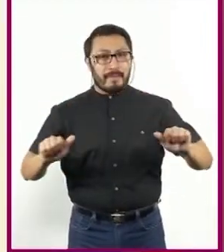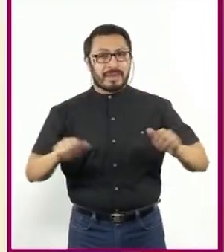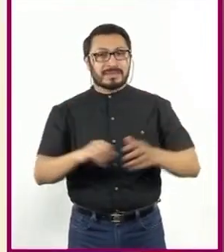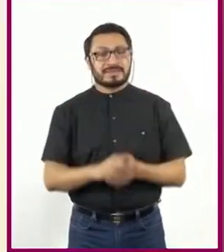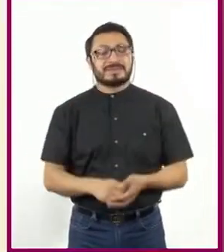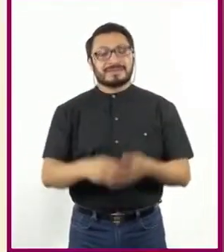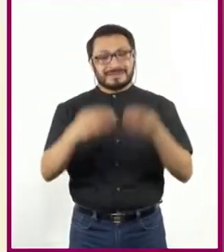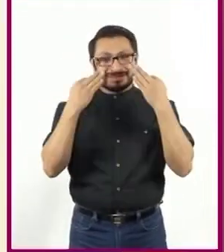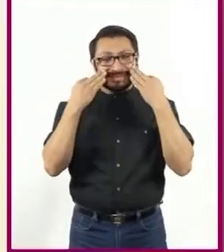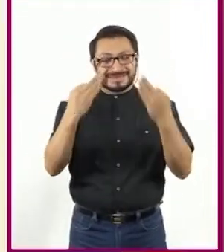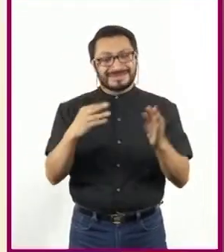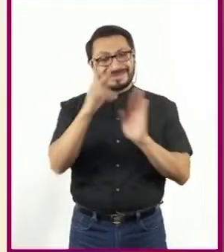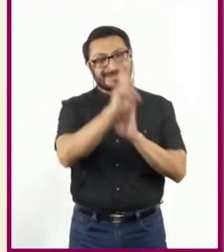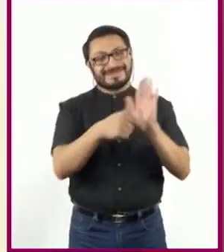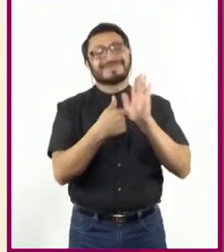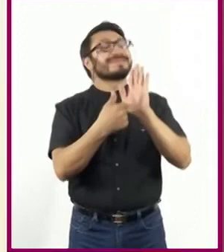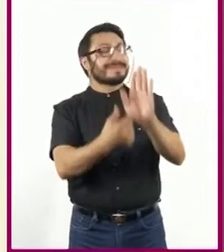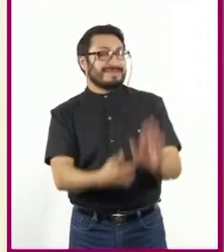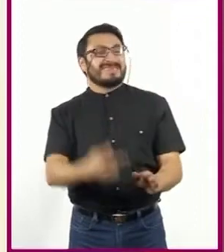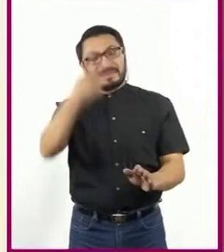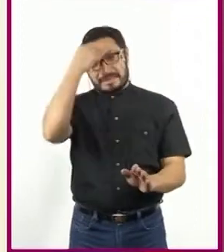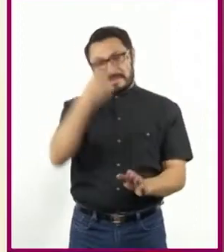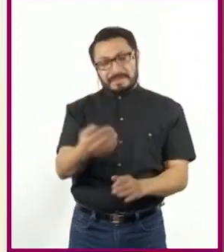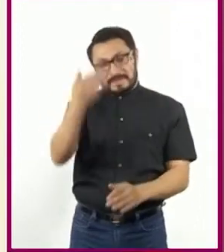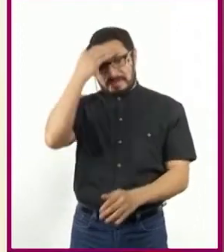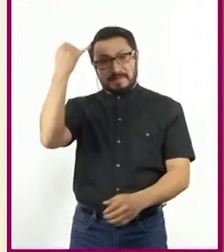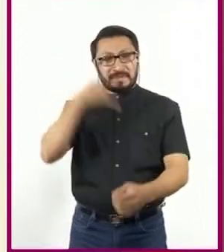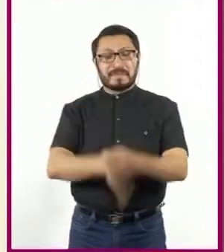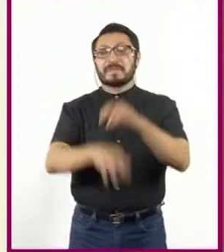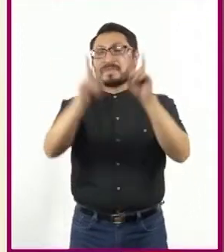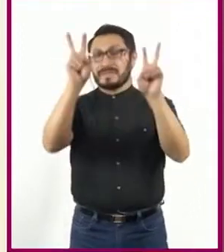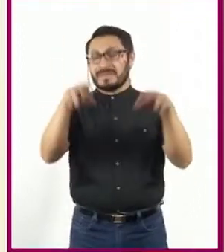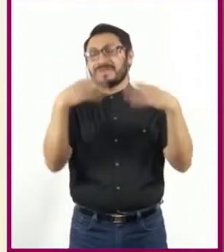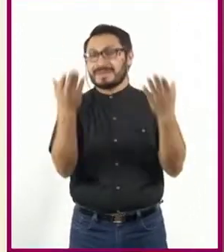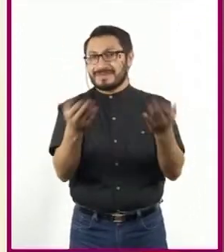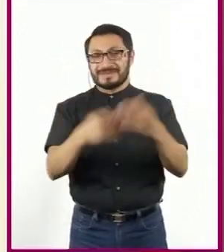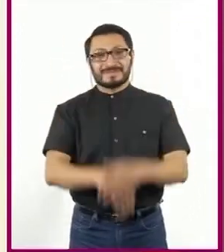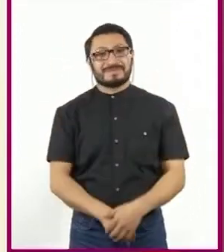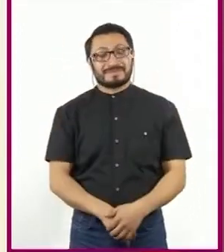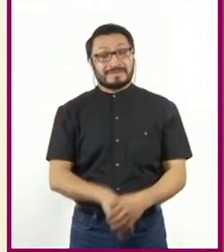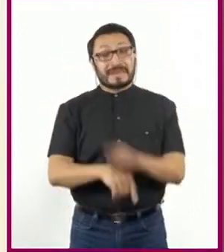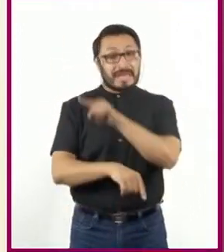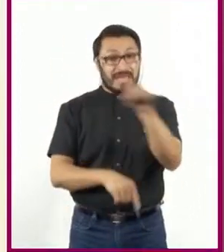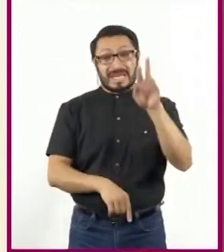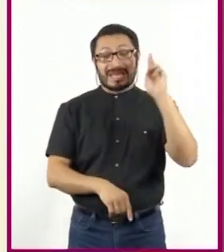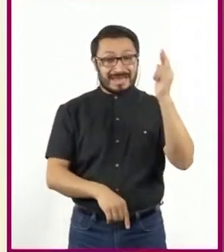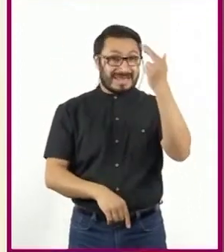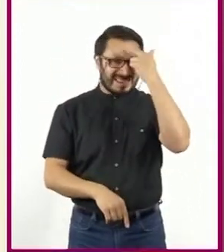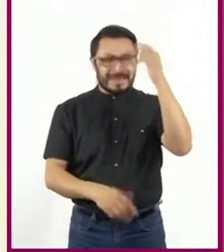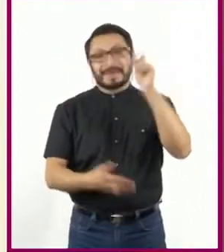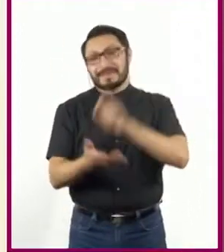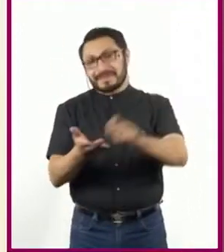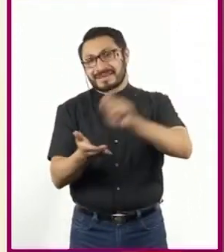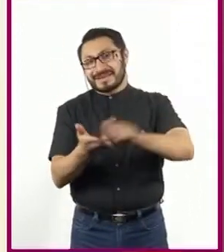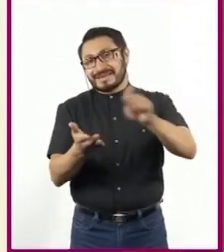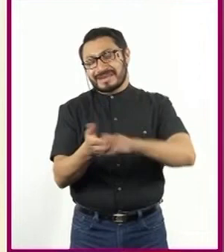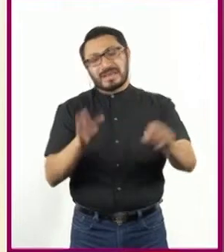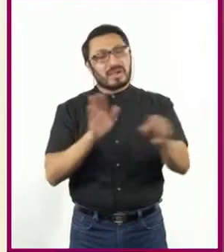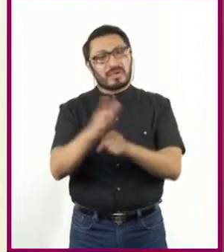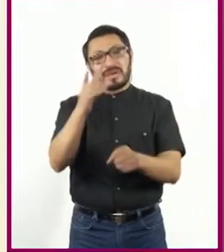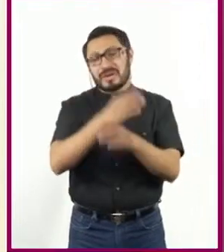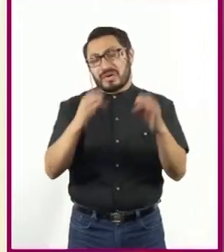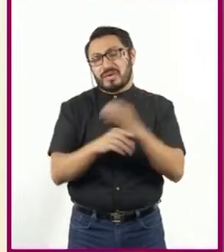y escuchemos el siguiente video para profundizar un poco sobre el tema. Recuerden ir tomando nota de los